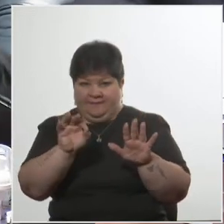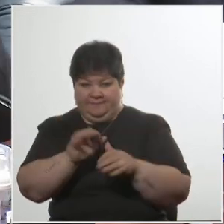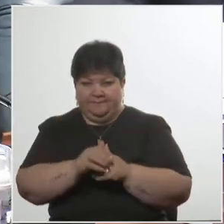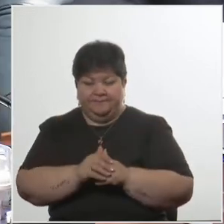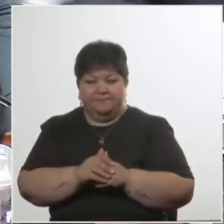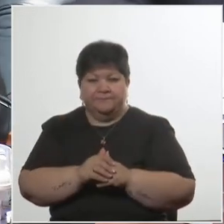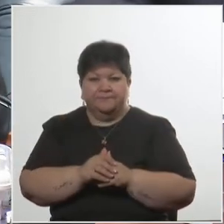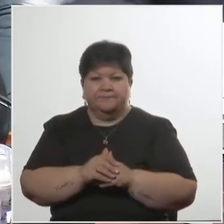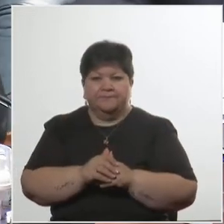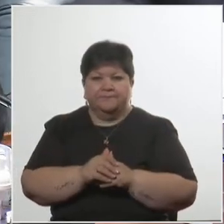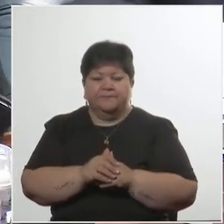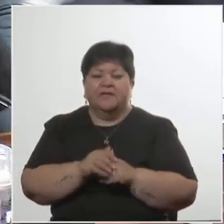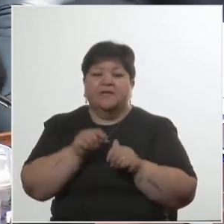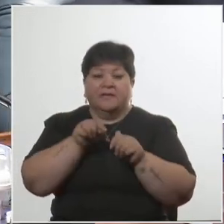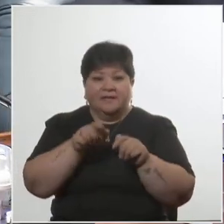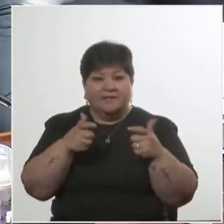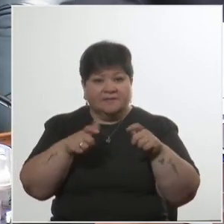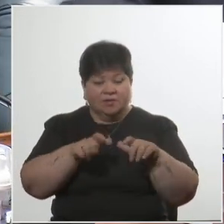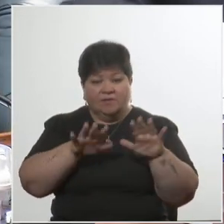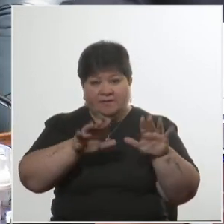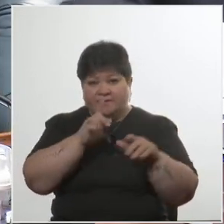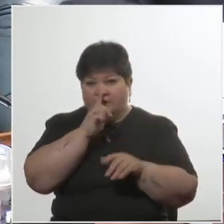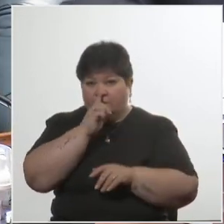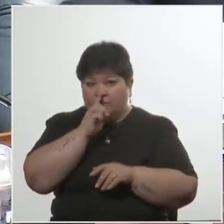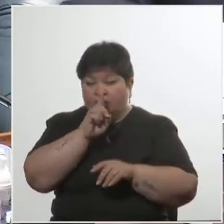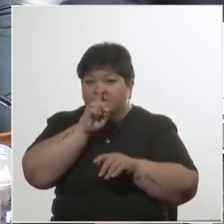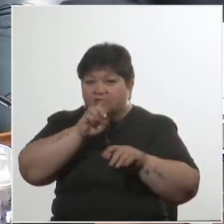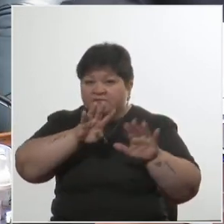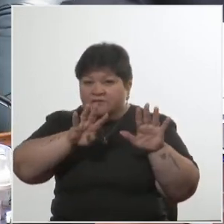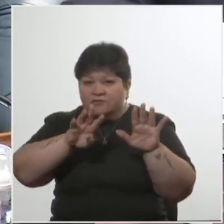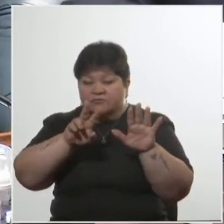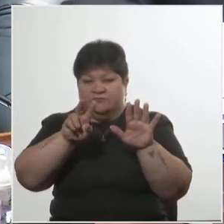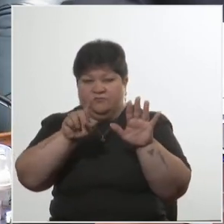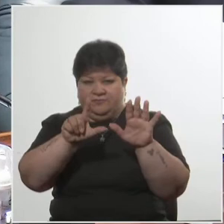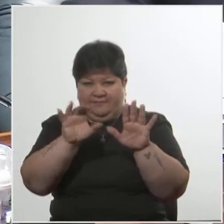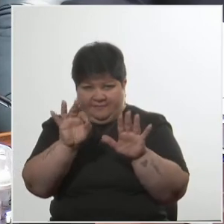en esa sesión del 10 de junio del 70